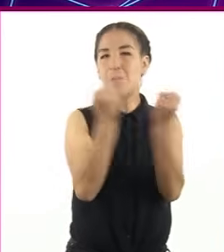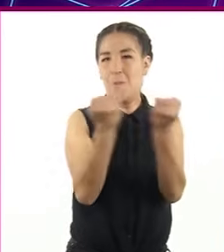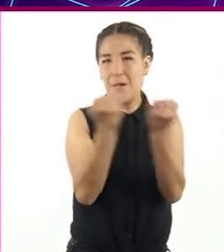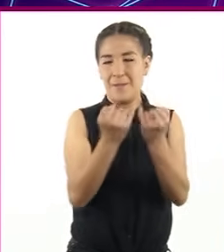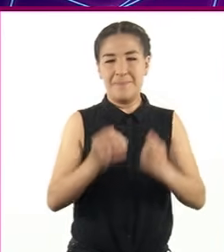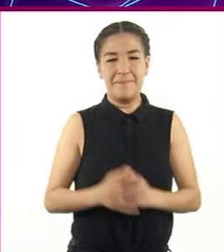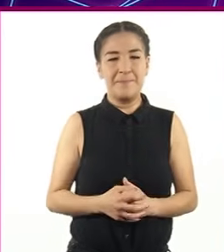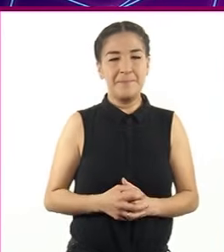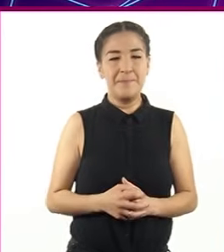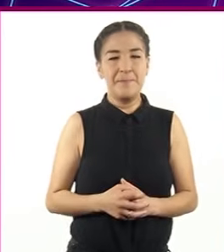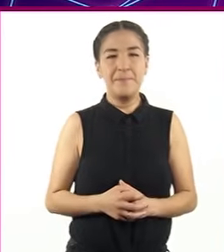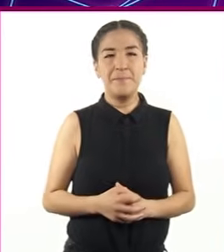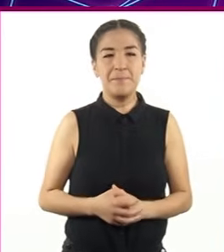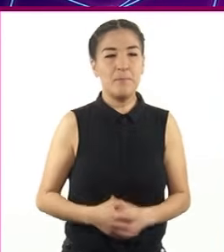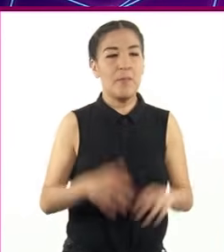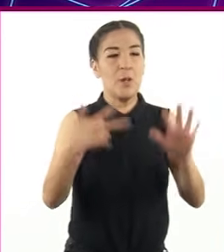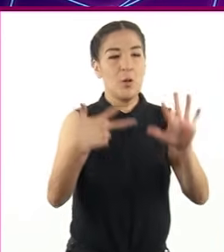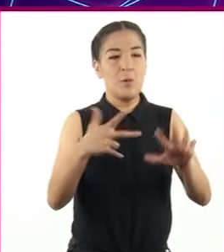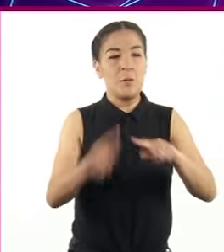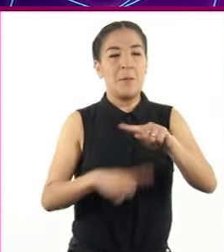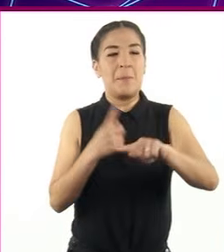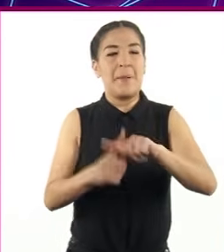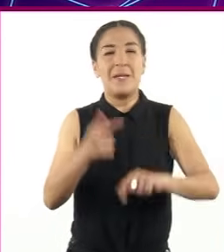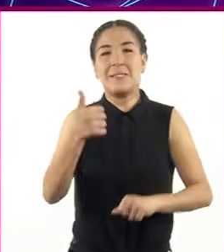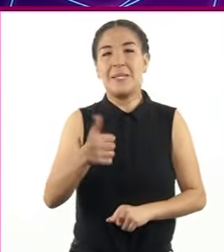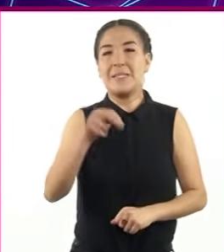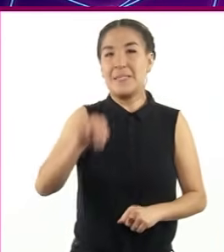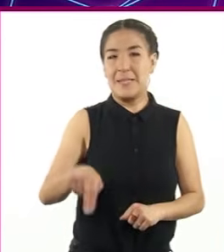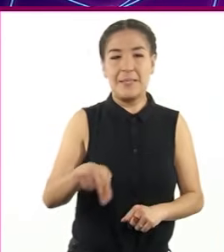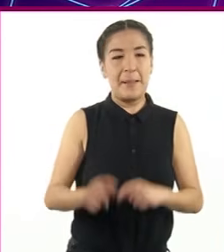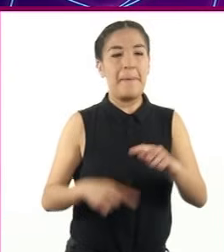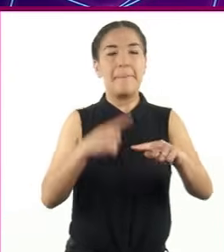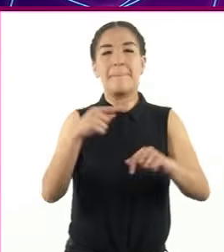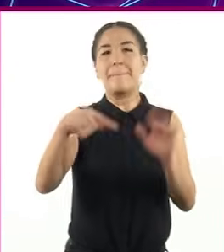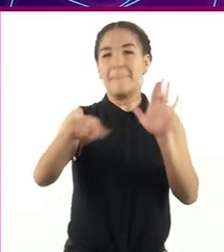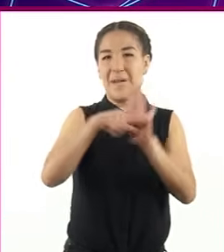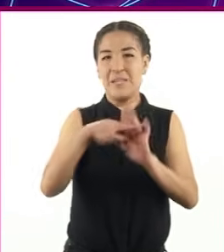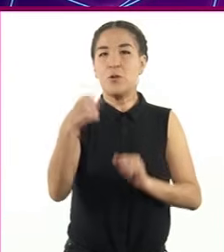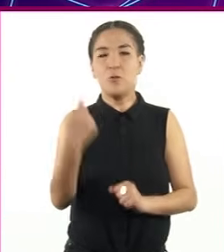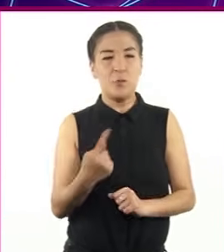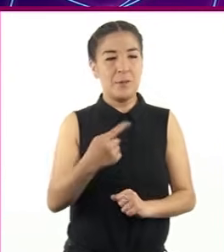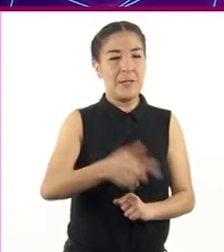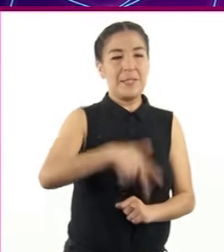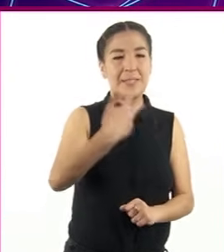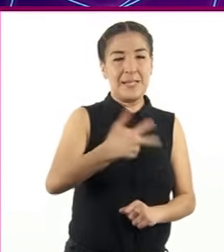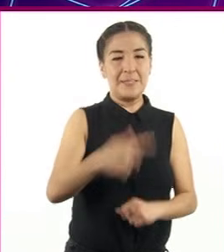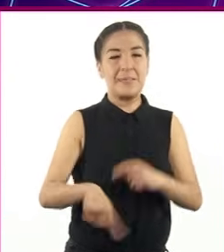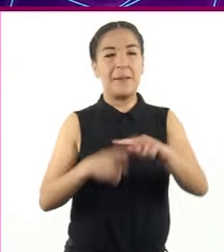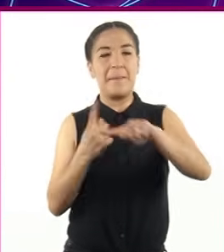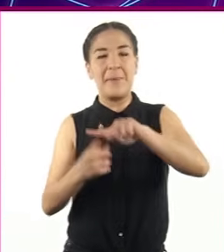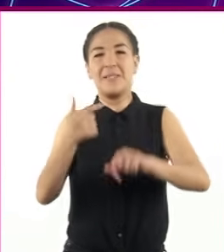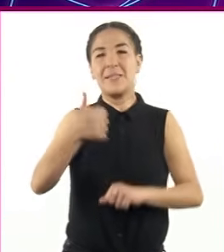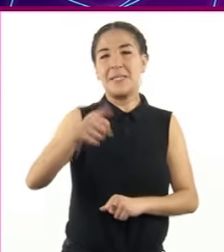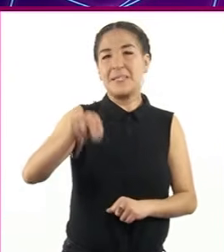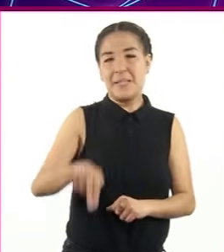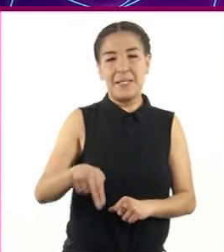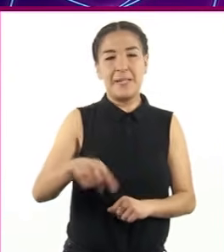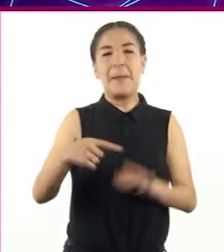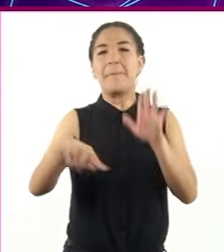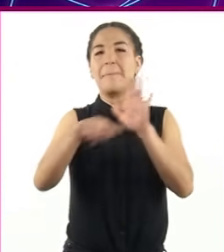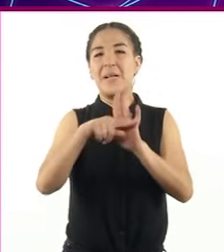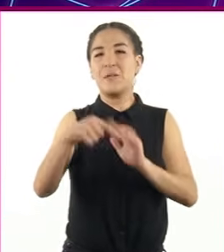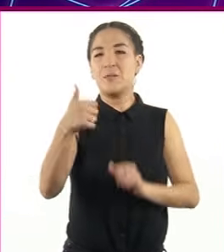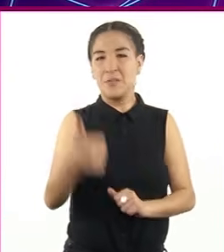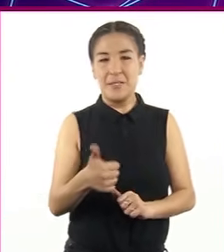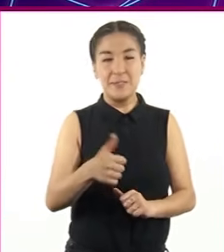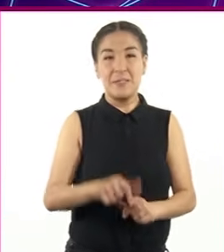iguales. 8 más 6n menos 1 y 13 más 6n menos 6.